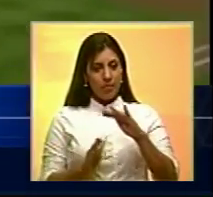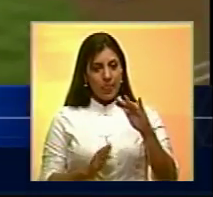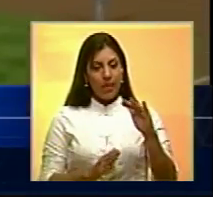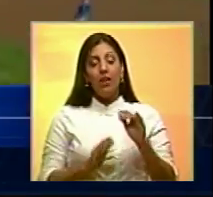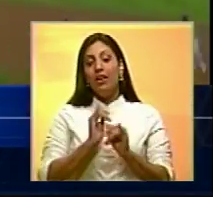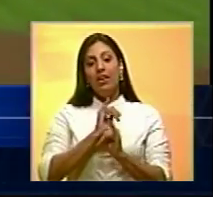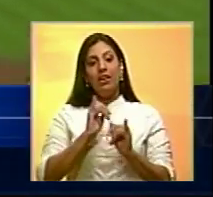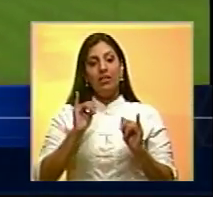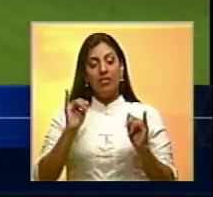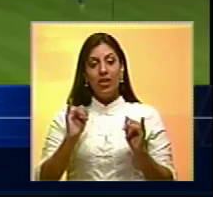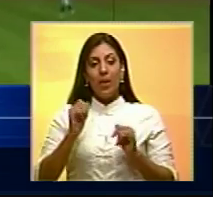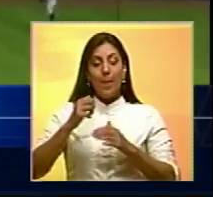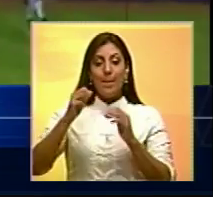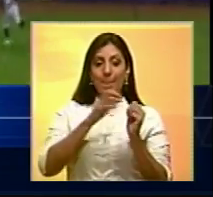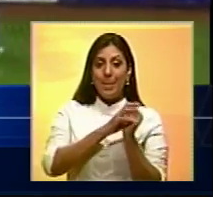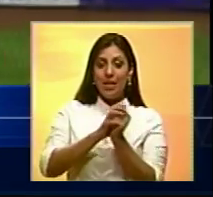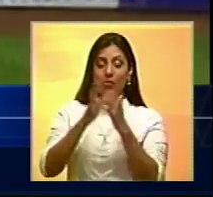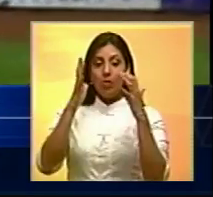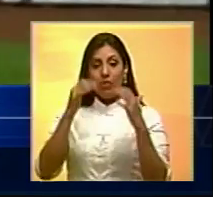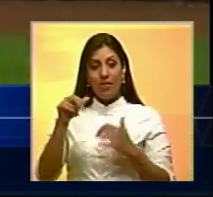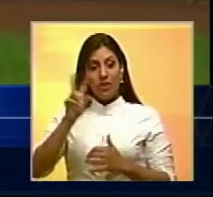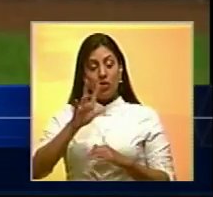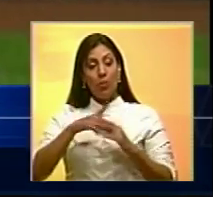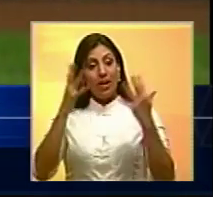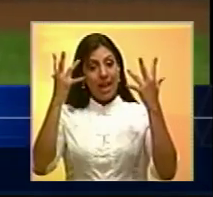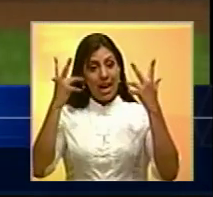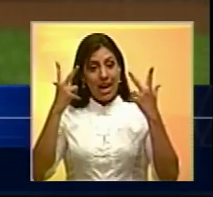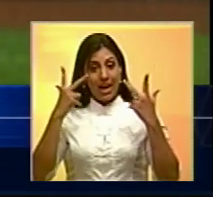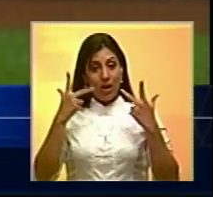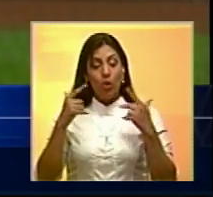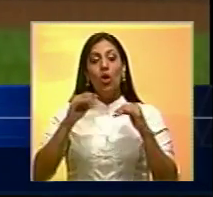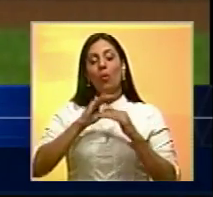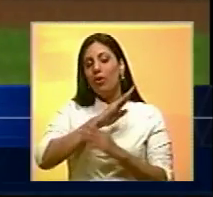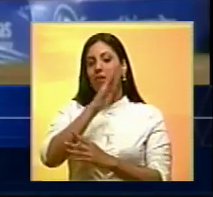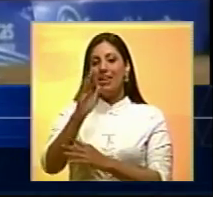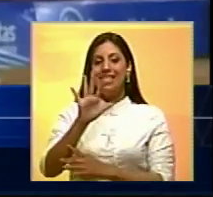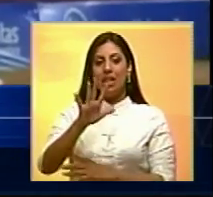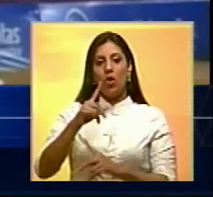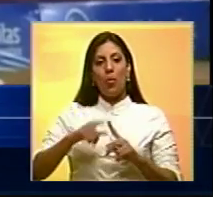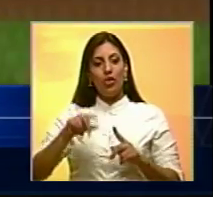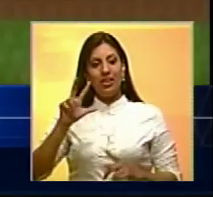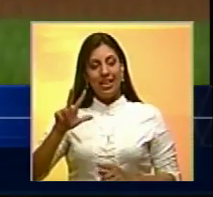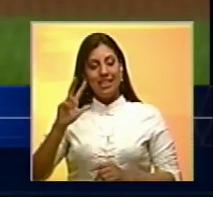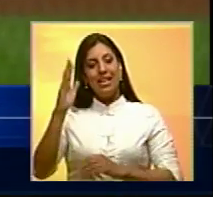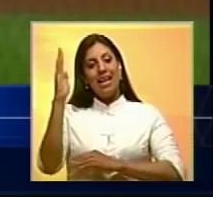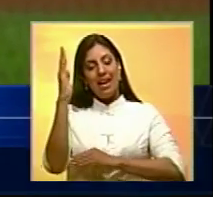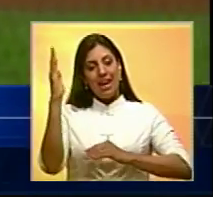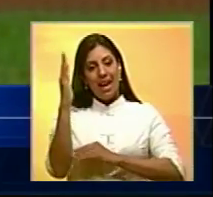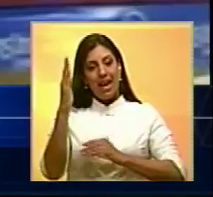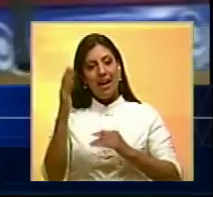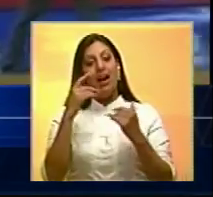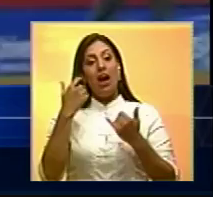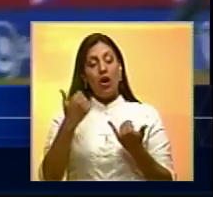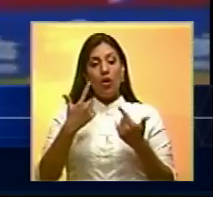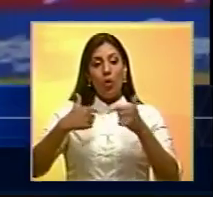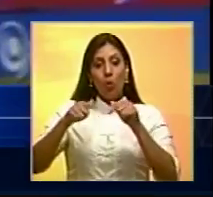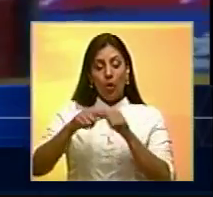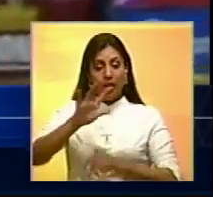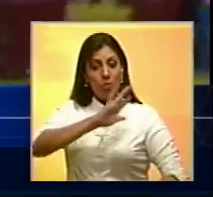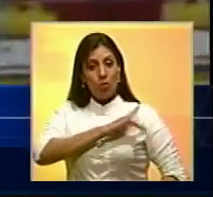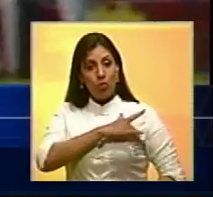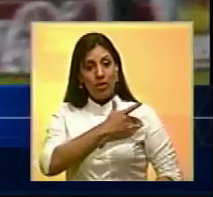Y finalizamos con béisbol venezolano porque los Leones del Caracas vencieron 5-3 a los Cardenales de Lara en el Estadio